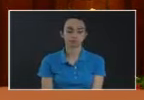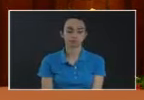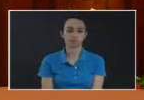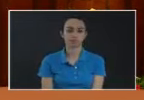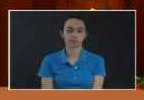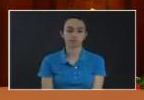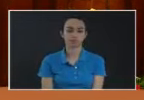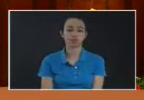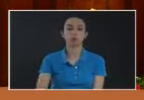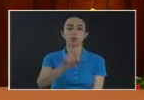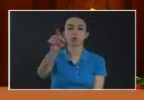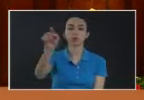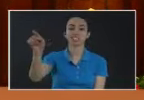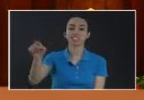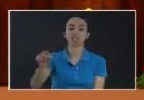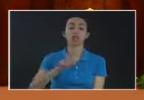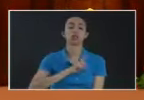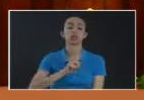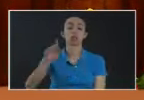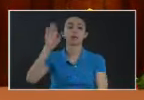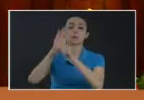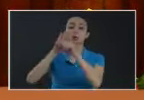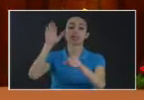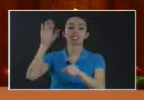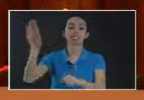Ustedes son la promesa que Dios tenía.